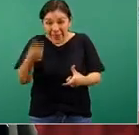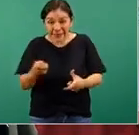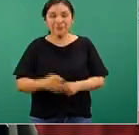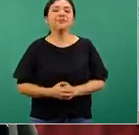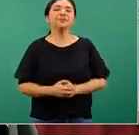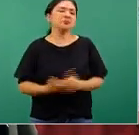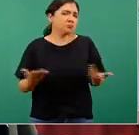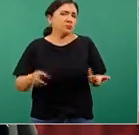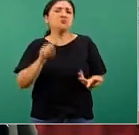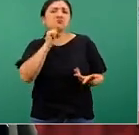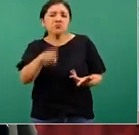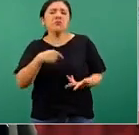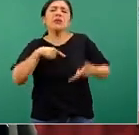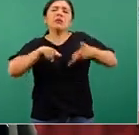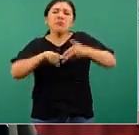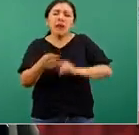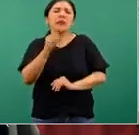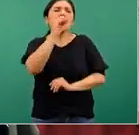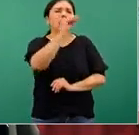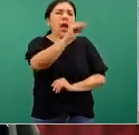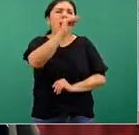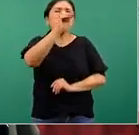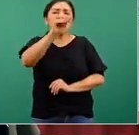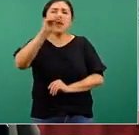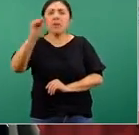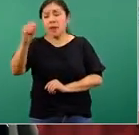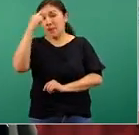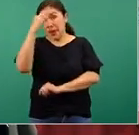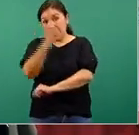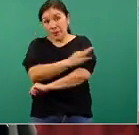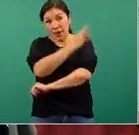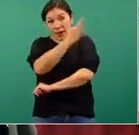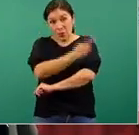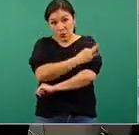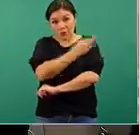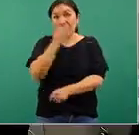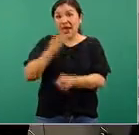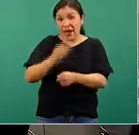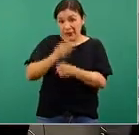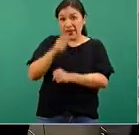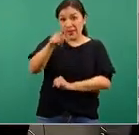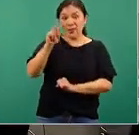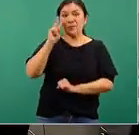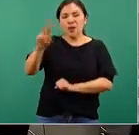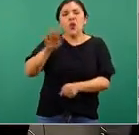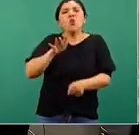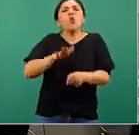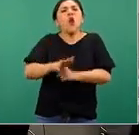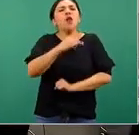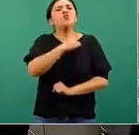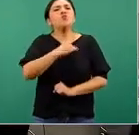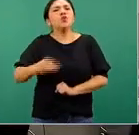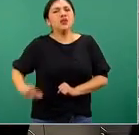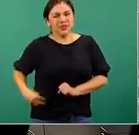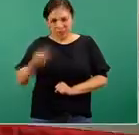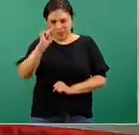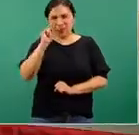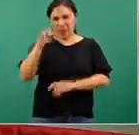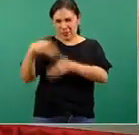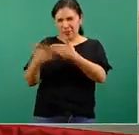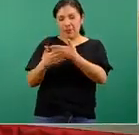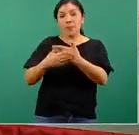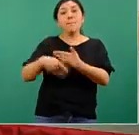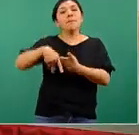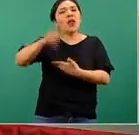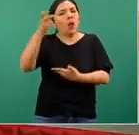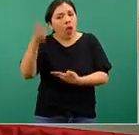fuimos empezando con la vacunación. Veremos ahorita los municipios en un momento, pero esto en